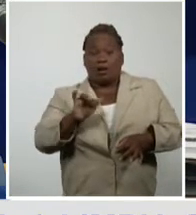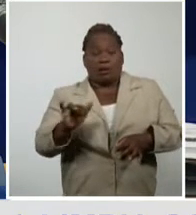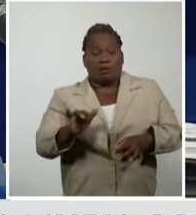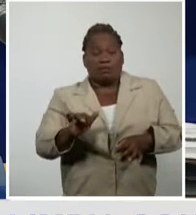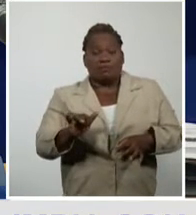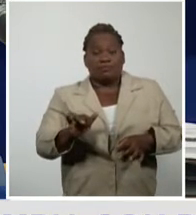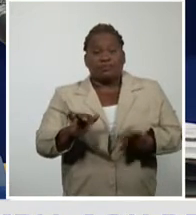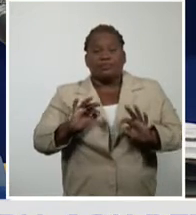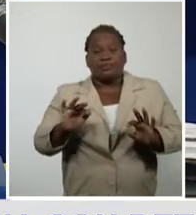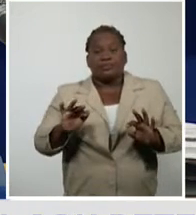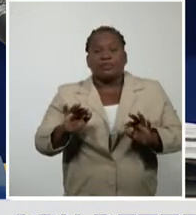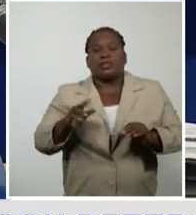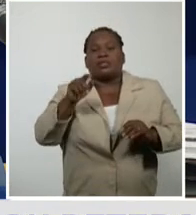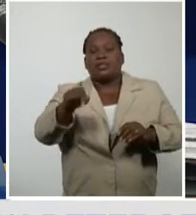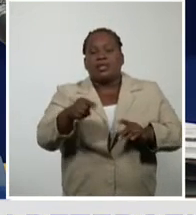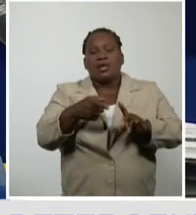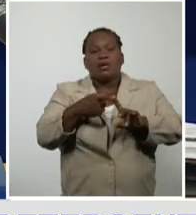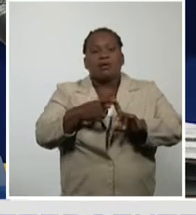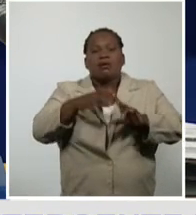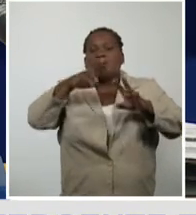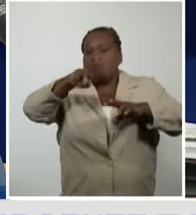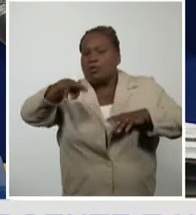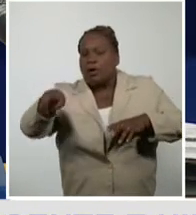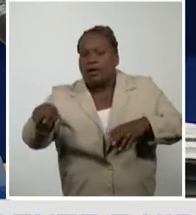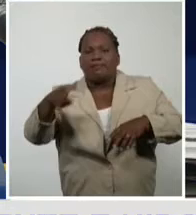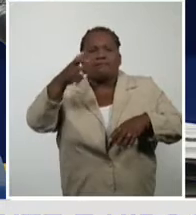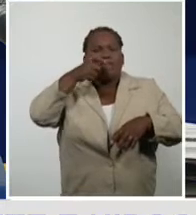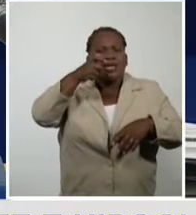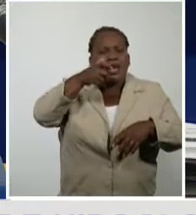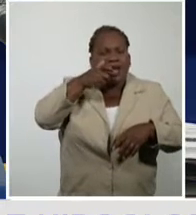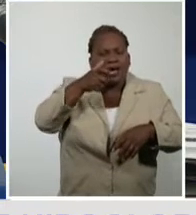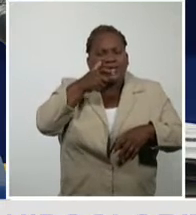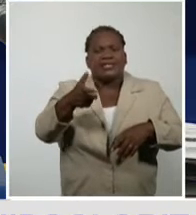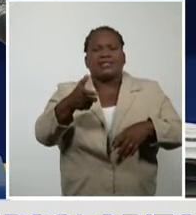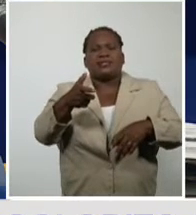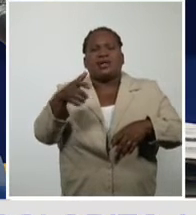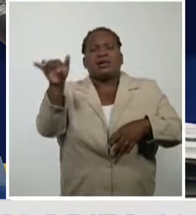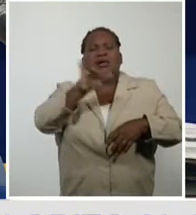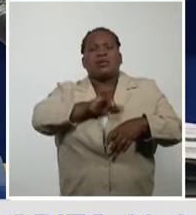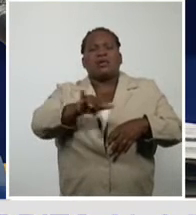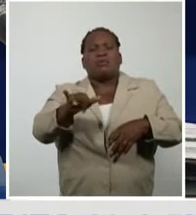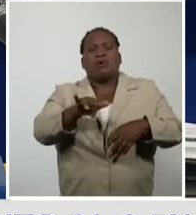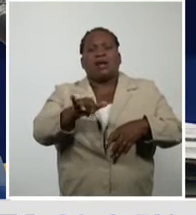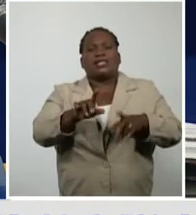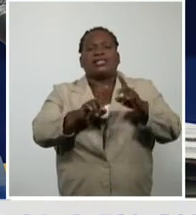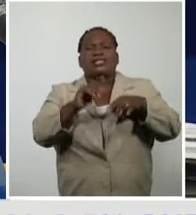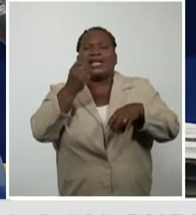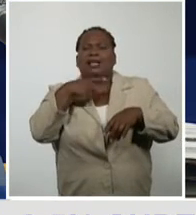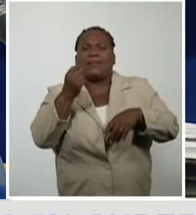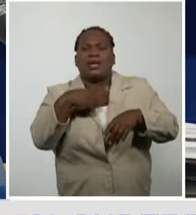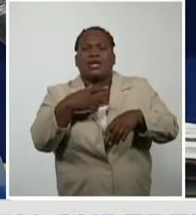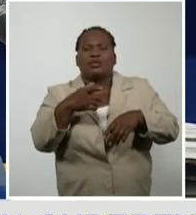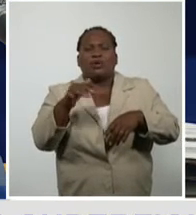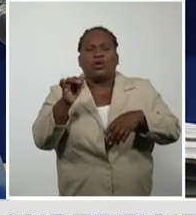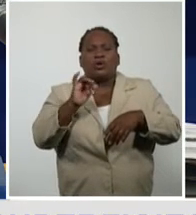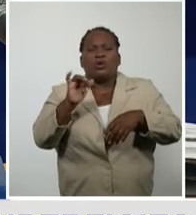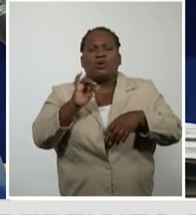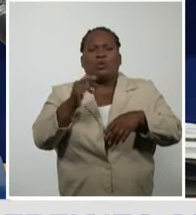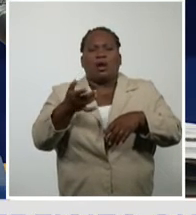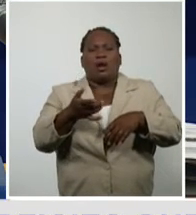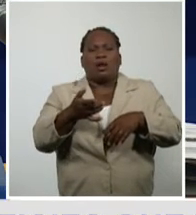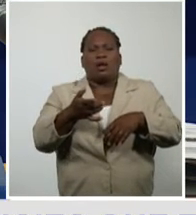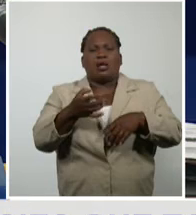del pesquisaje, desde el punto de vista de la vigilancia, desde el punto de vista del tratamiento en caso de que tenga